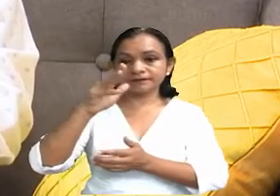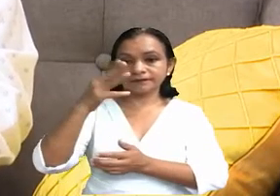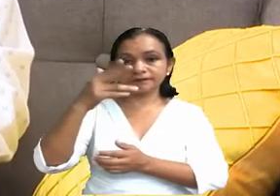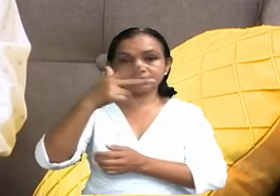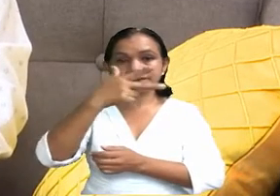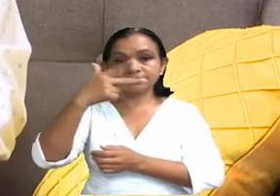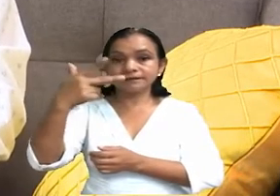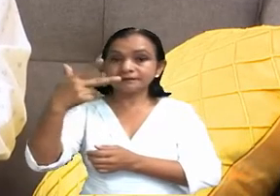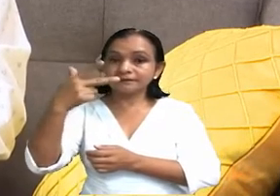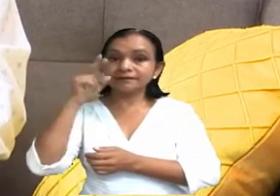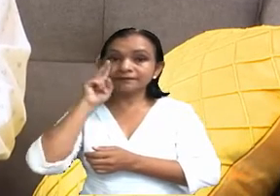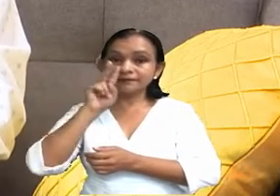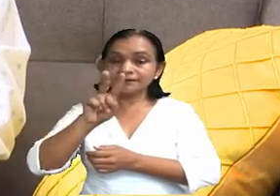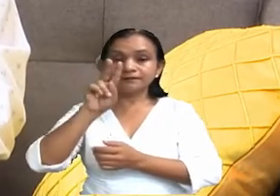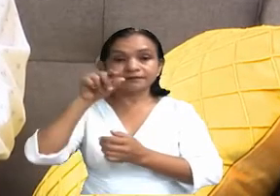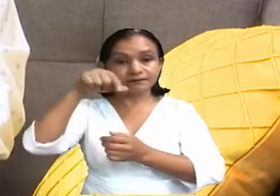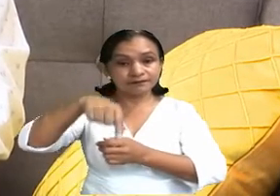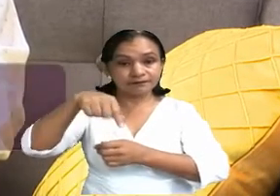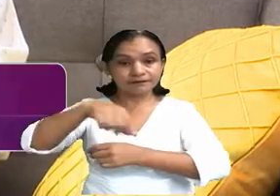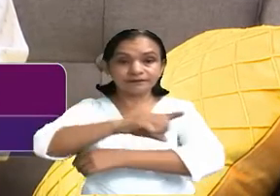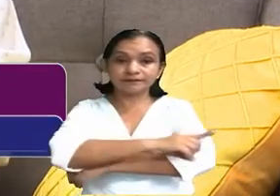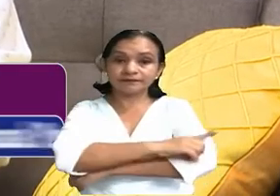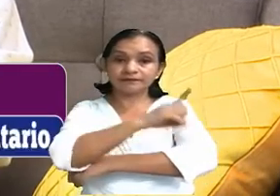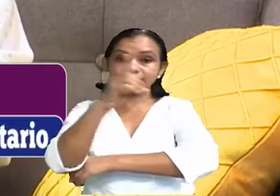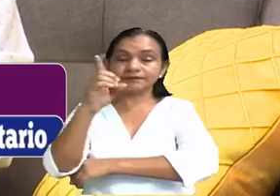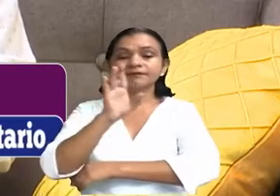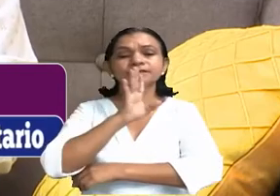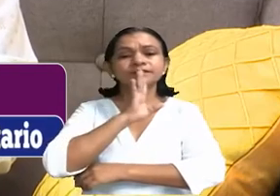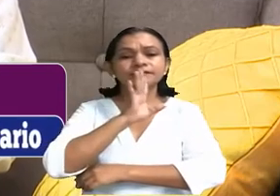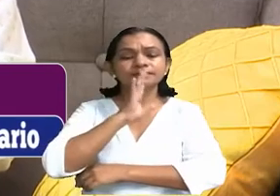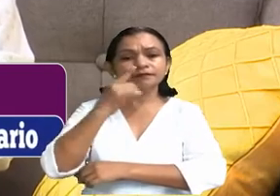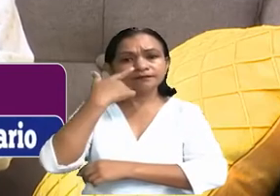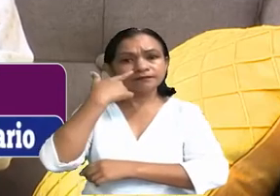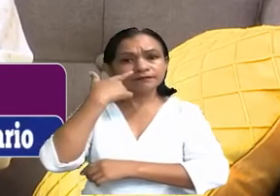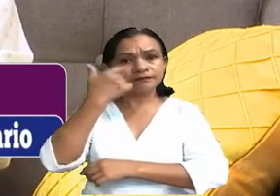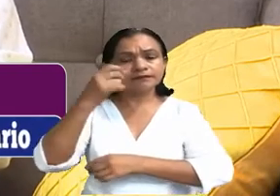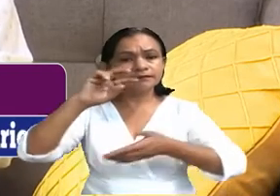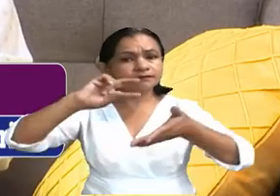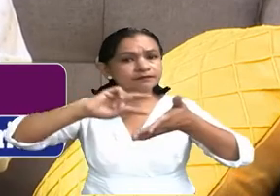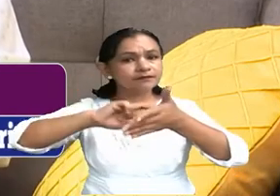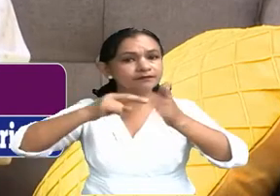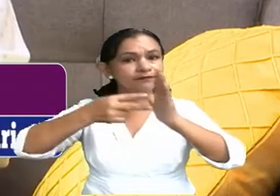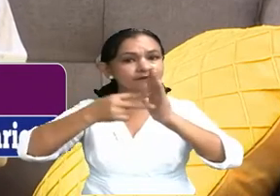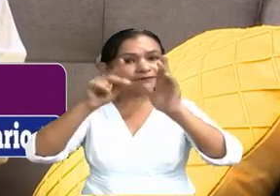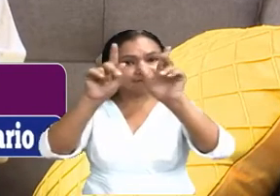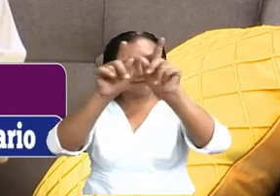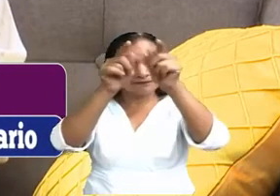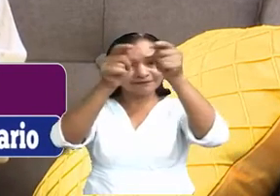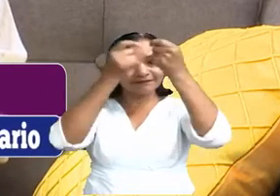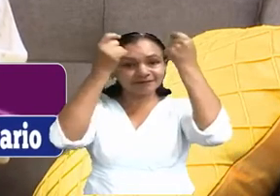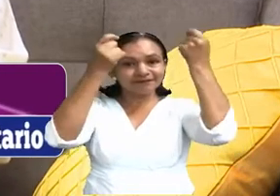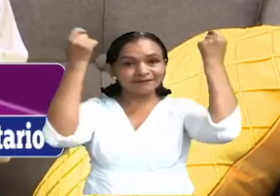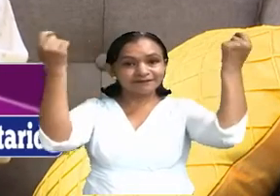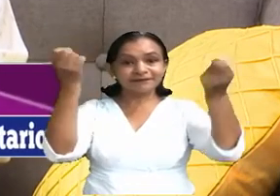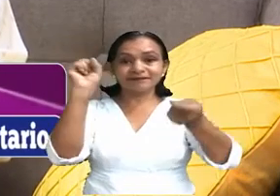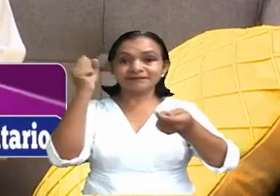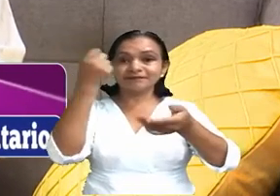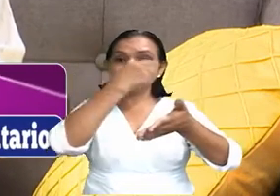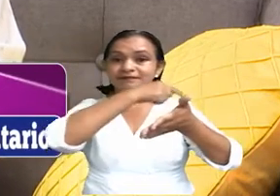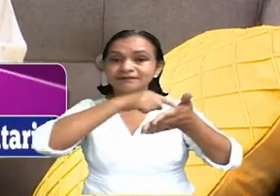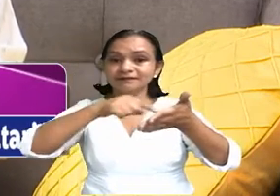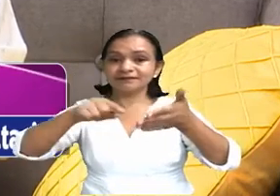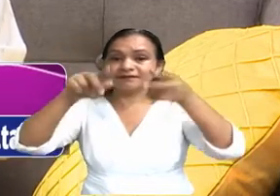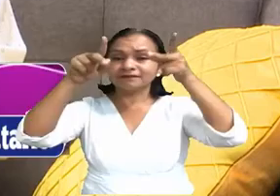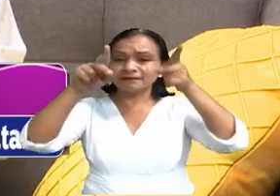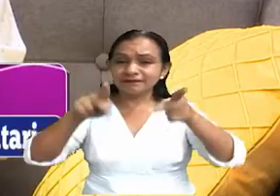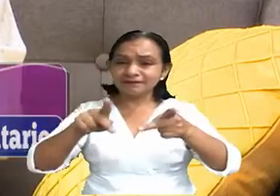esta oportunidad en su programa pues estaremos conversando y conociendo lo que significa las celebraciones de la Semana de las Personas con Discapacidad